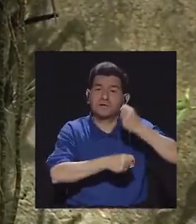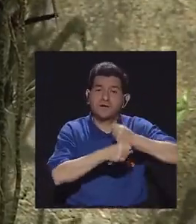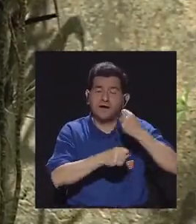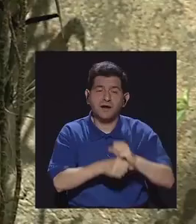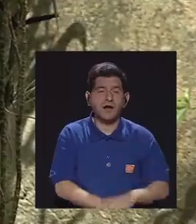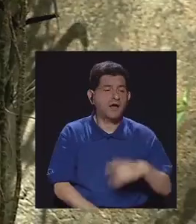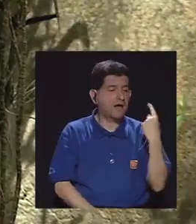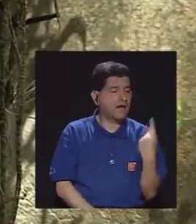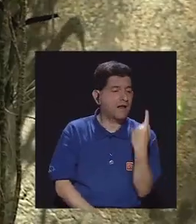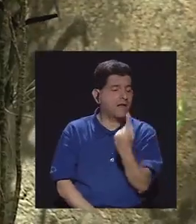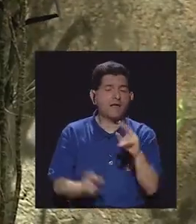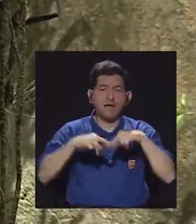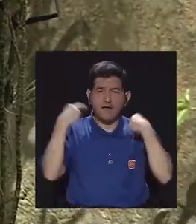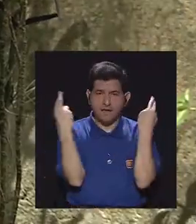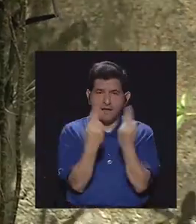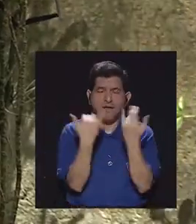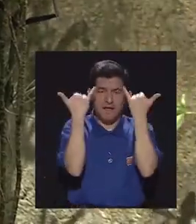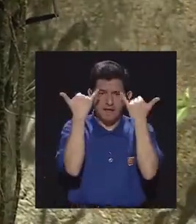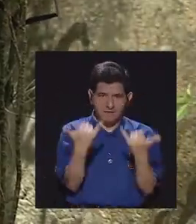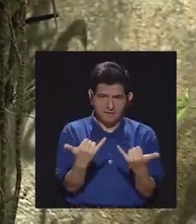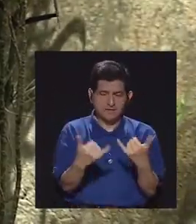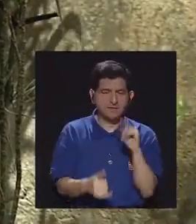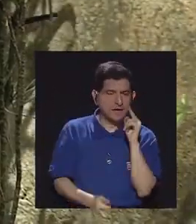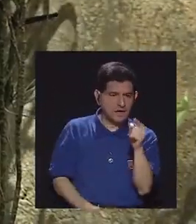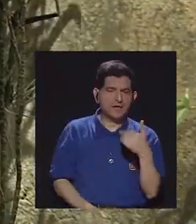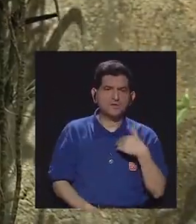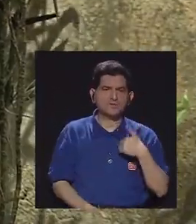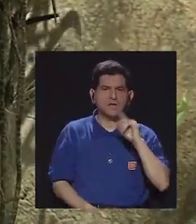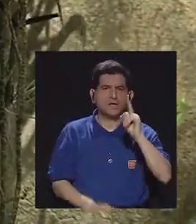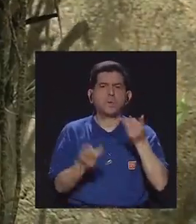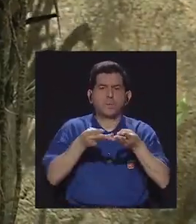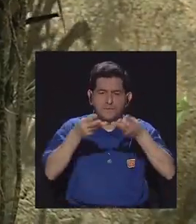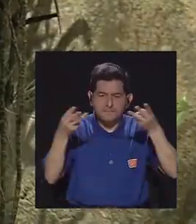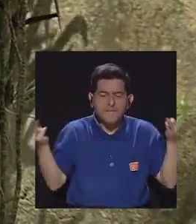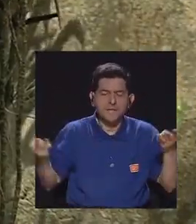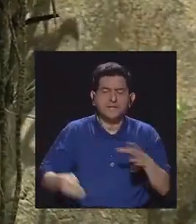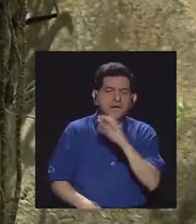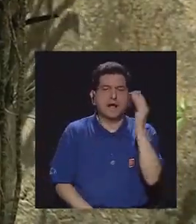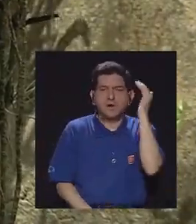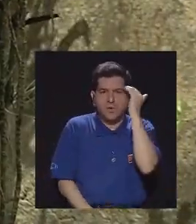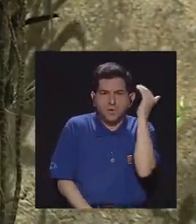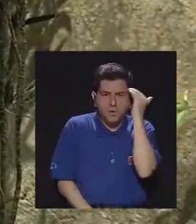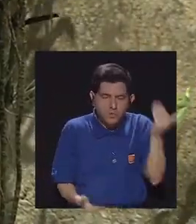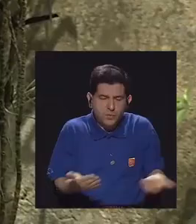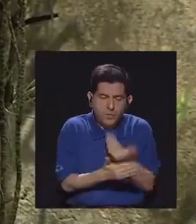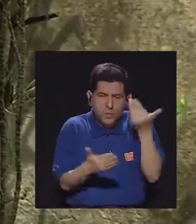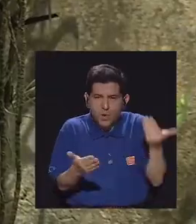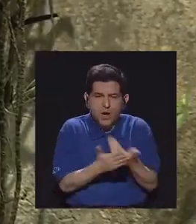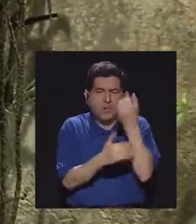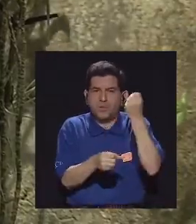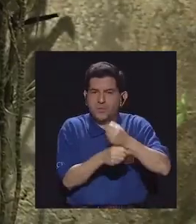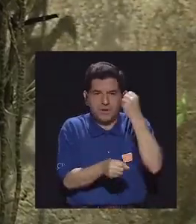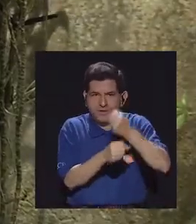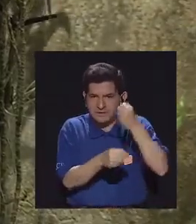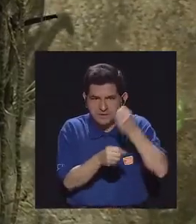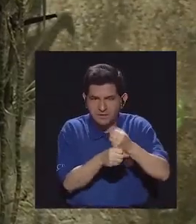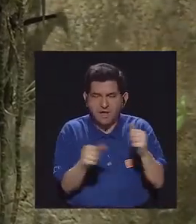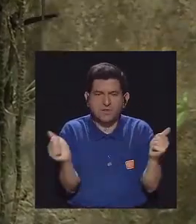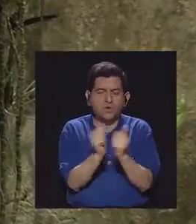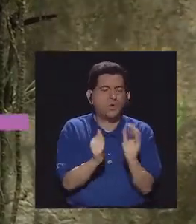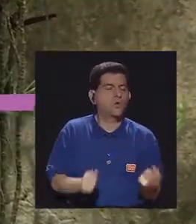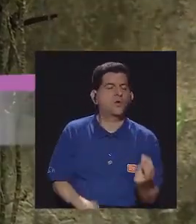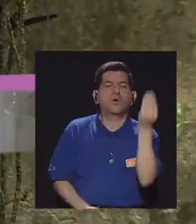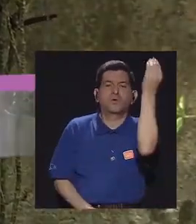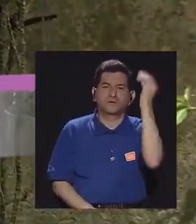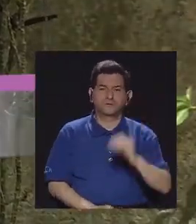En cada sesión que tenemos ya ellos van con algún material o algún conocimiento nuevo para ir trabajando con los